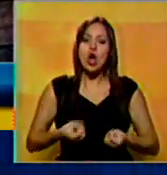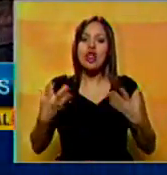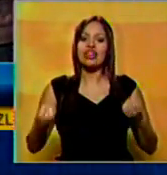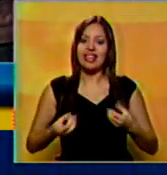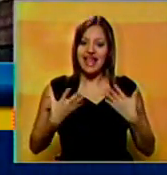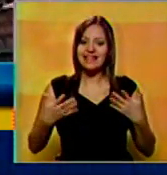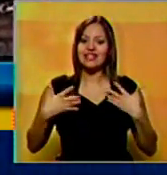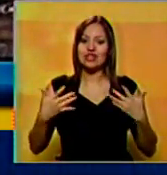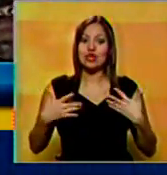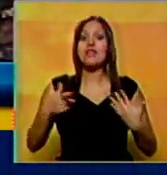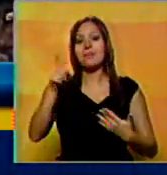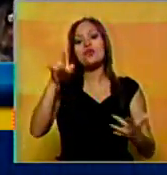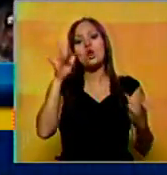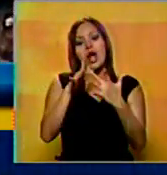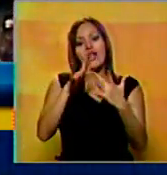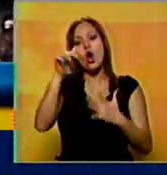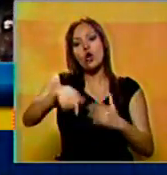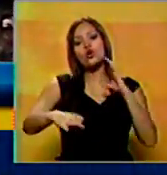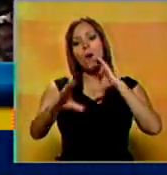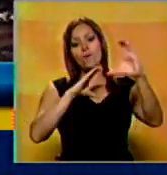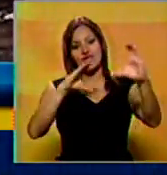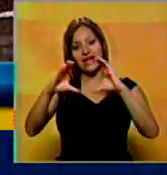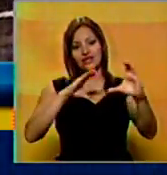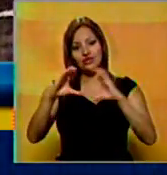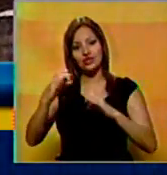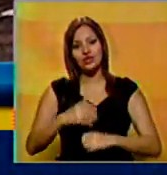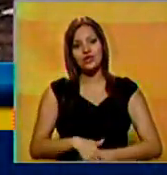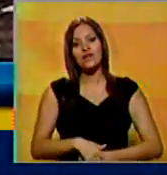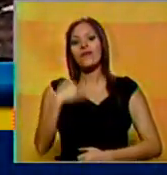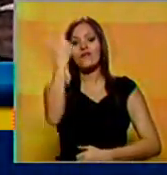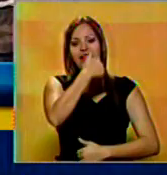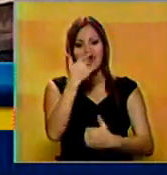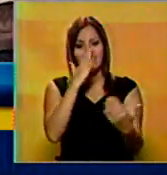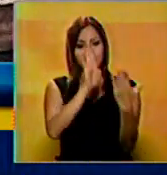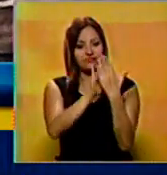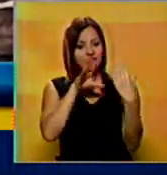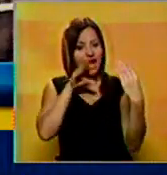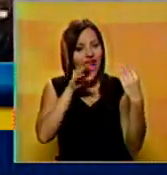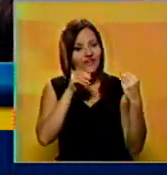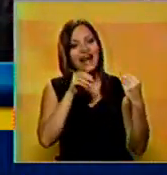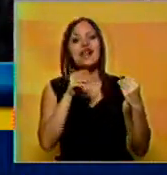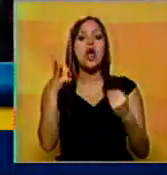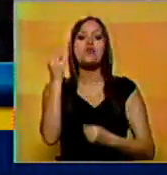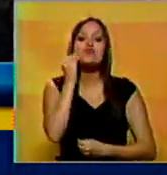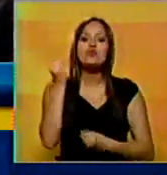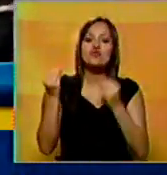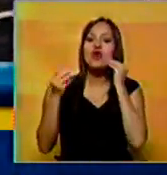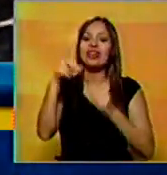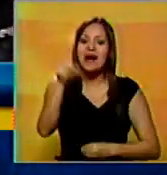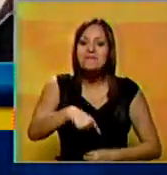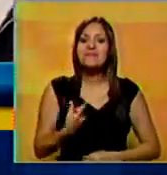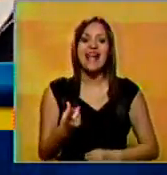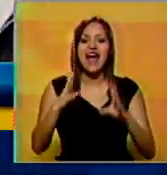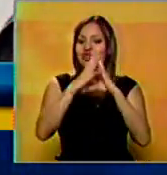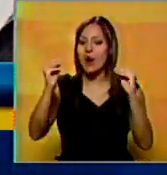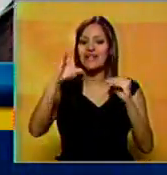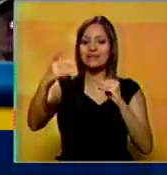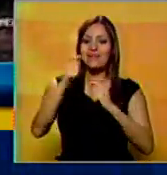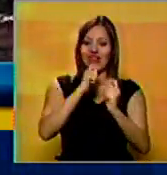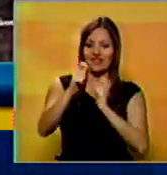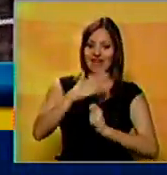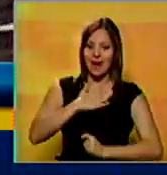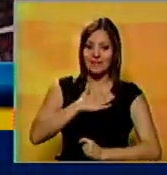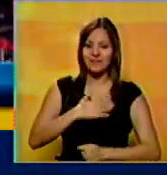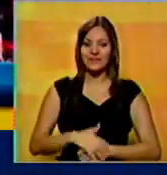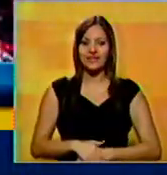de que he tenido contacto hoy con los medios de comunicación cara a cara, los he tocado, los he besado. Ajá. Tiene una gira